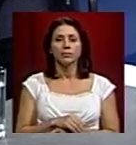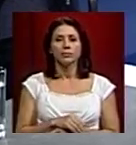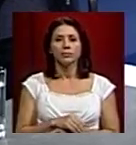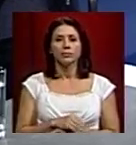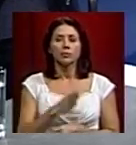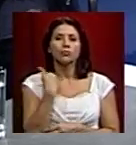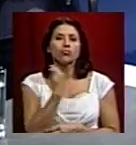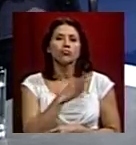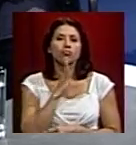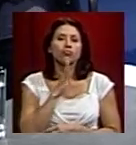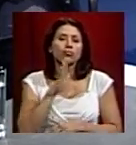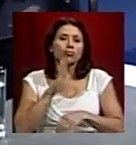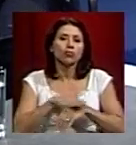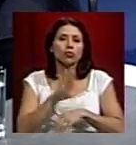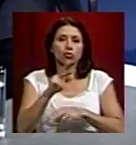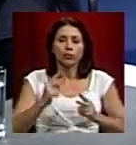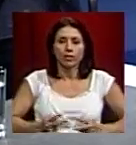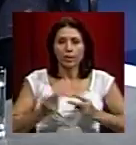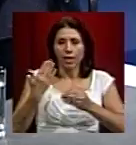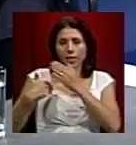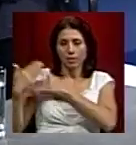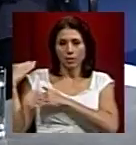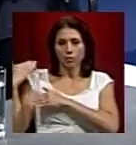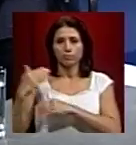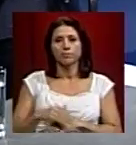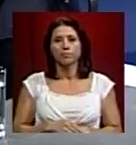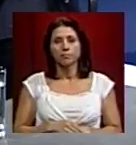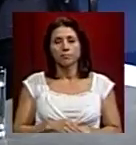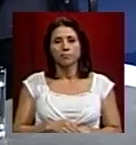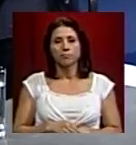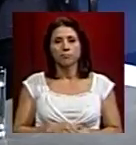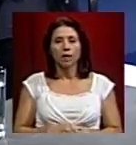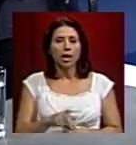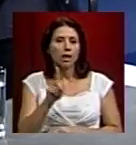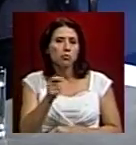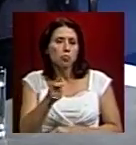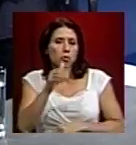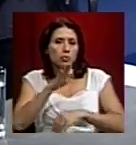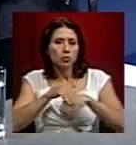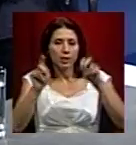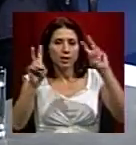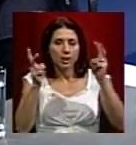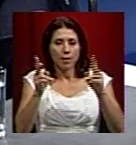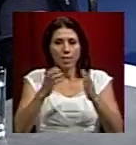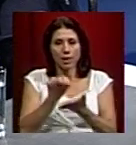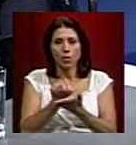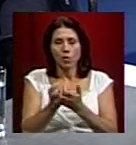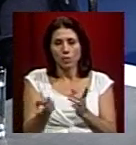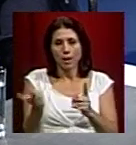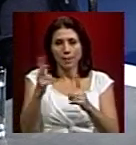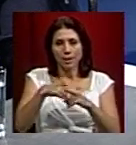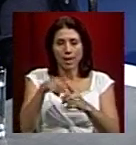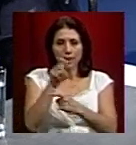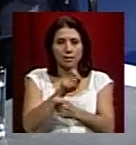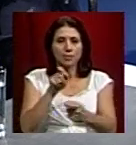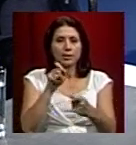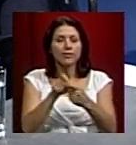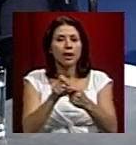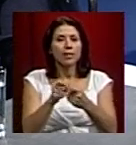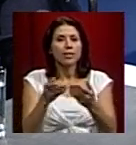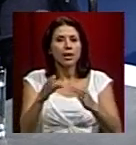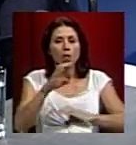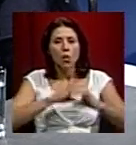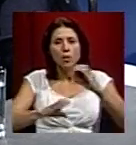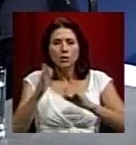lo que fue de alguna manera tu vida anterior, que es un poco el tema de economía aplicada y en específico comercio. ¿Por